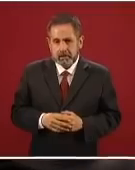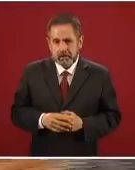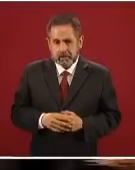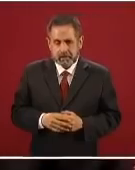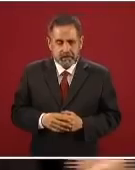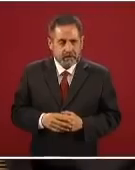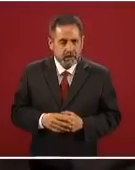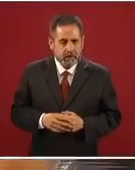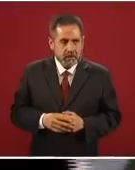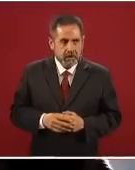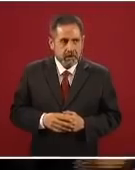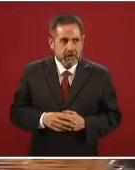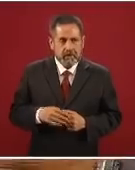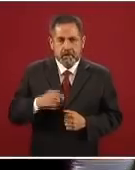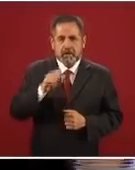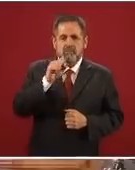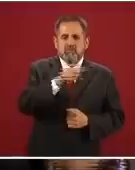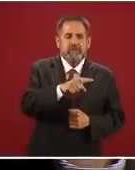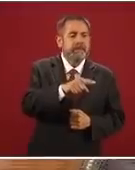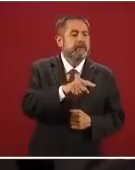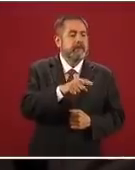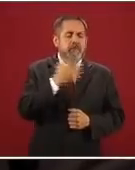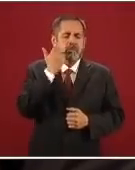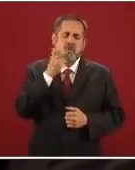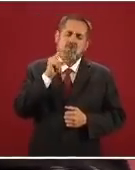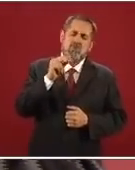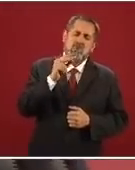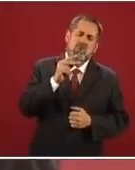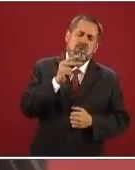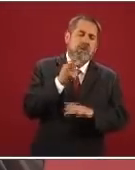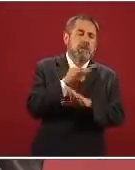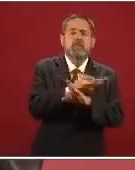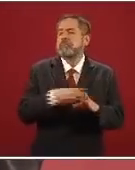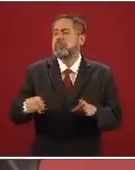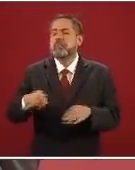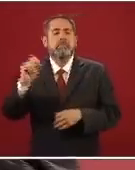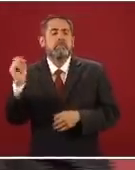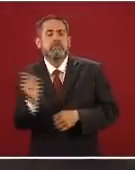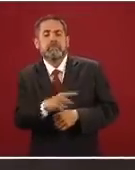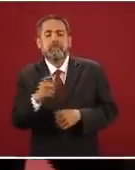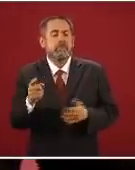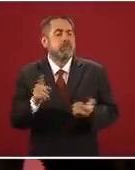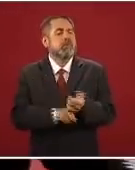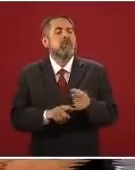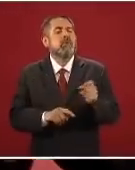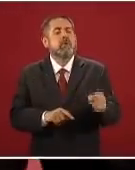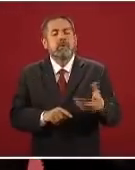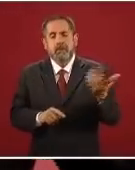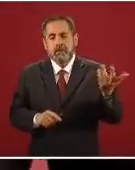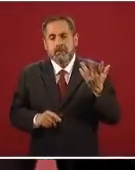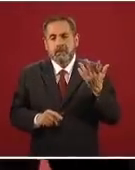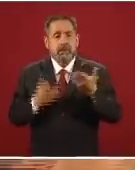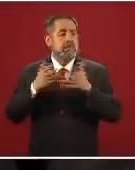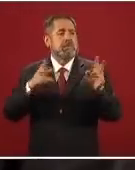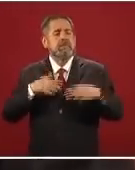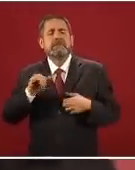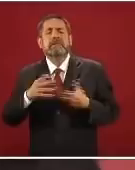en el bando del conservadurismo de manera